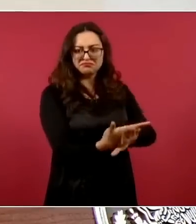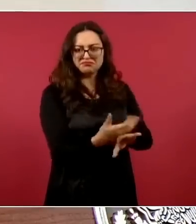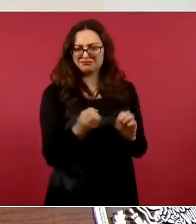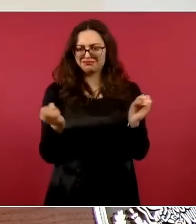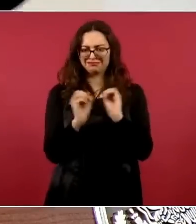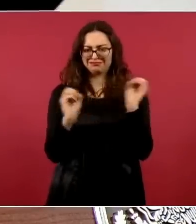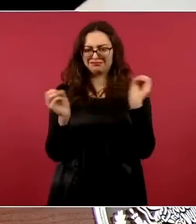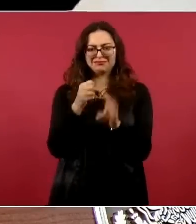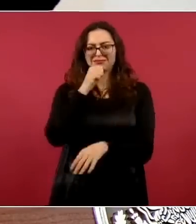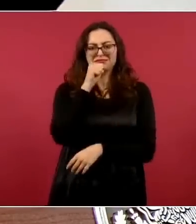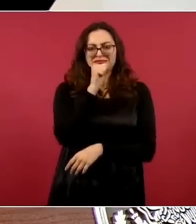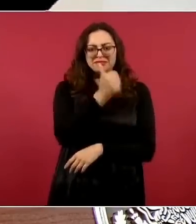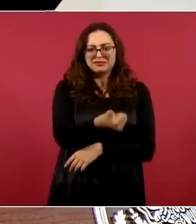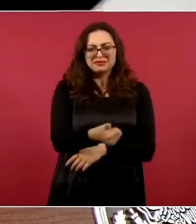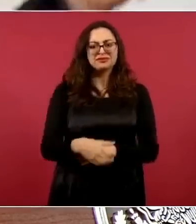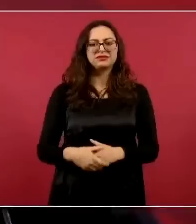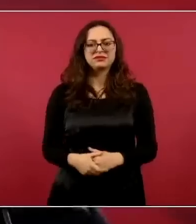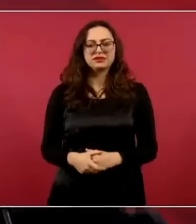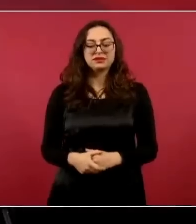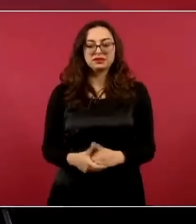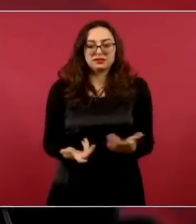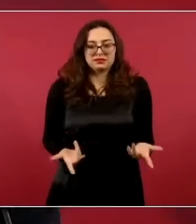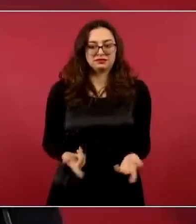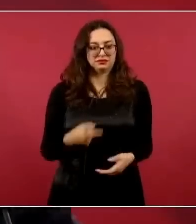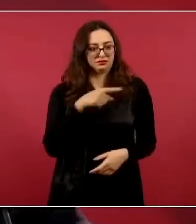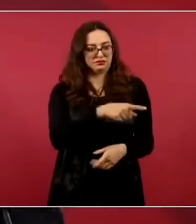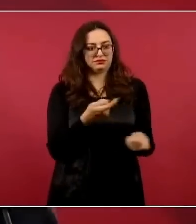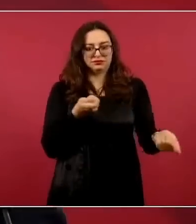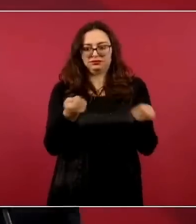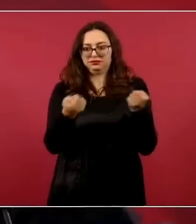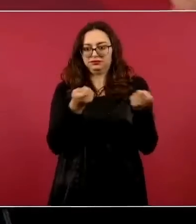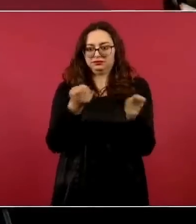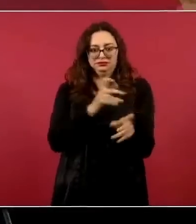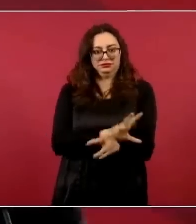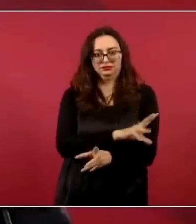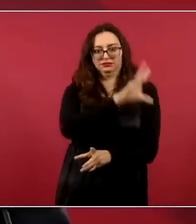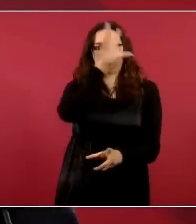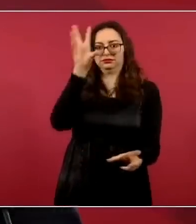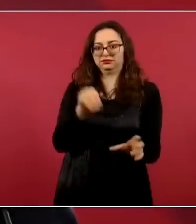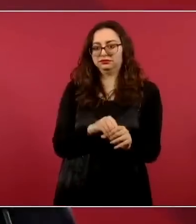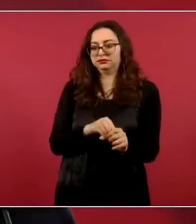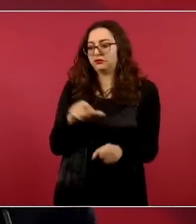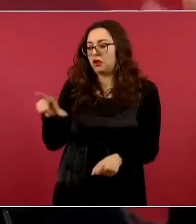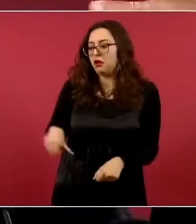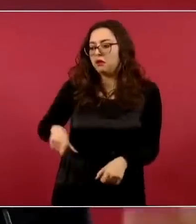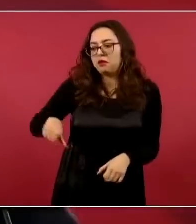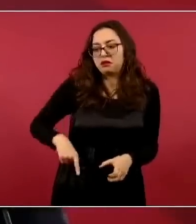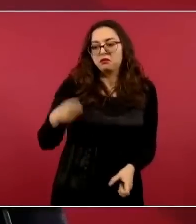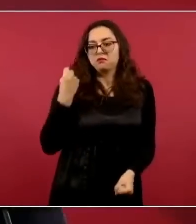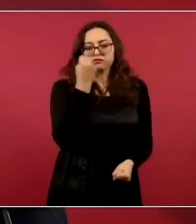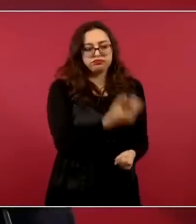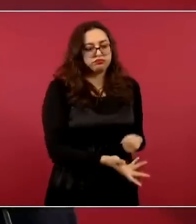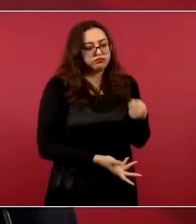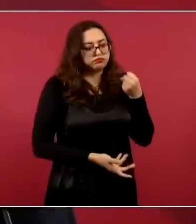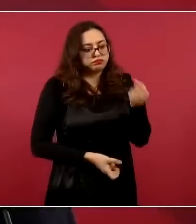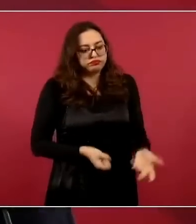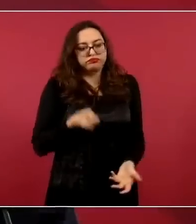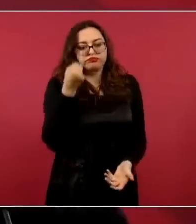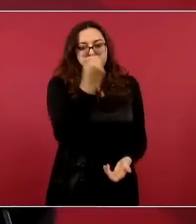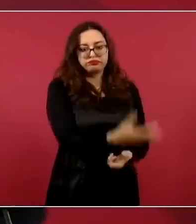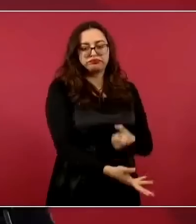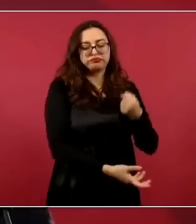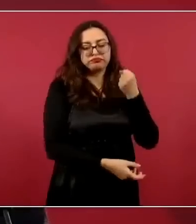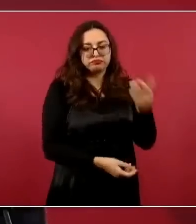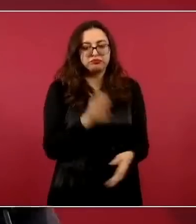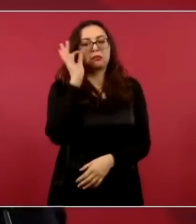Es que pues ellos tenían tomado el gobierno era un comité al servicio de